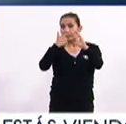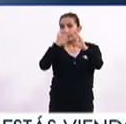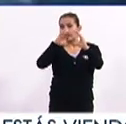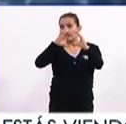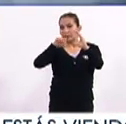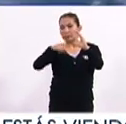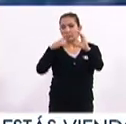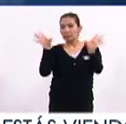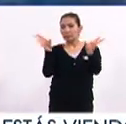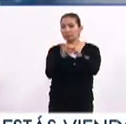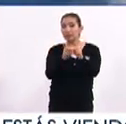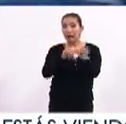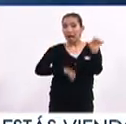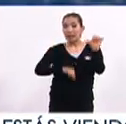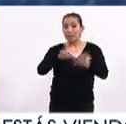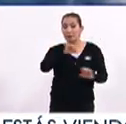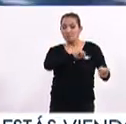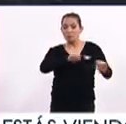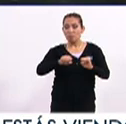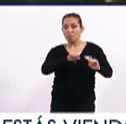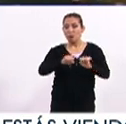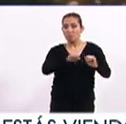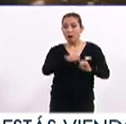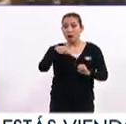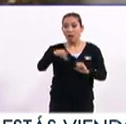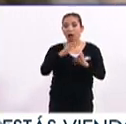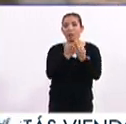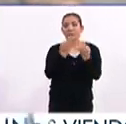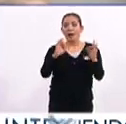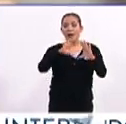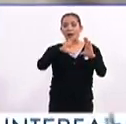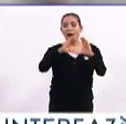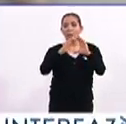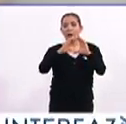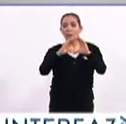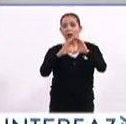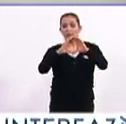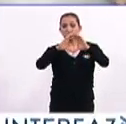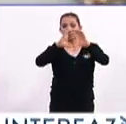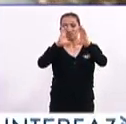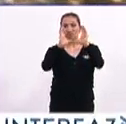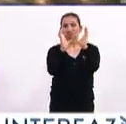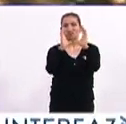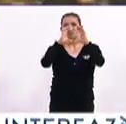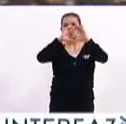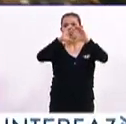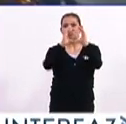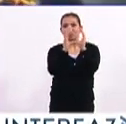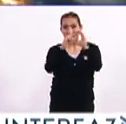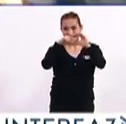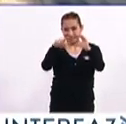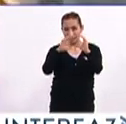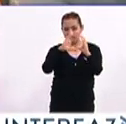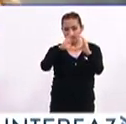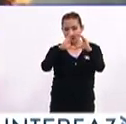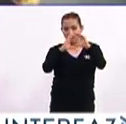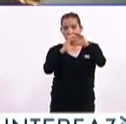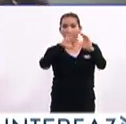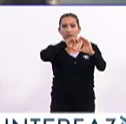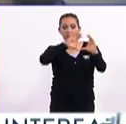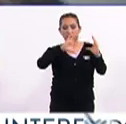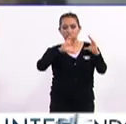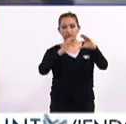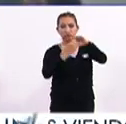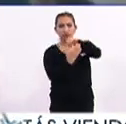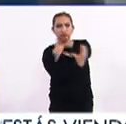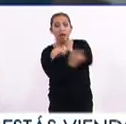En conclusión, la actividad sísmica provoca que la Tierra se vaya haciendo más esférica. Como consecuencia, la rotación se acelera y a